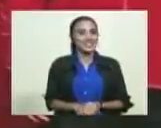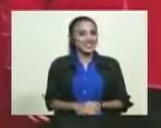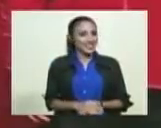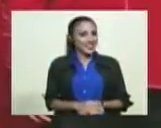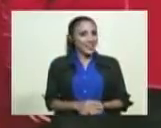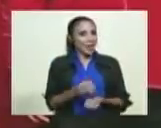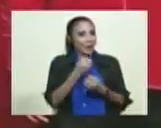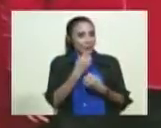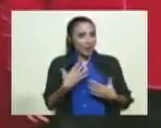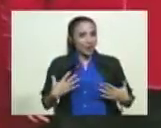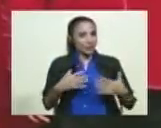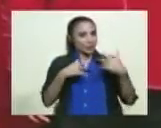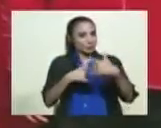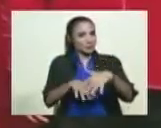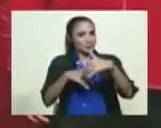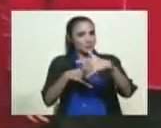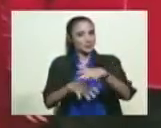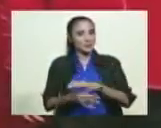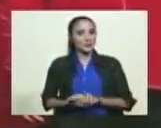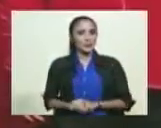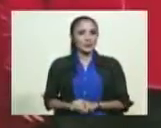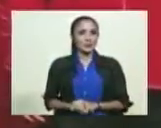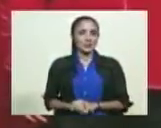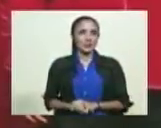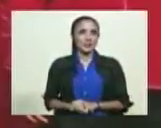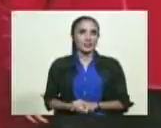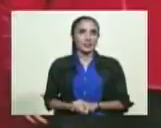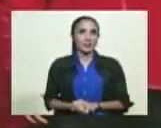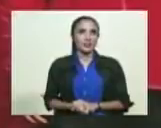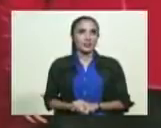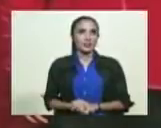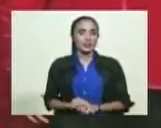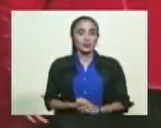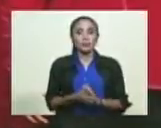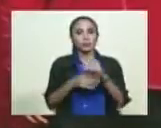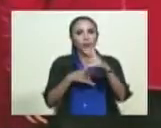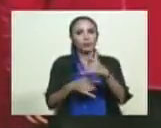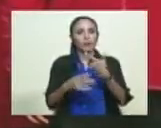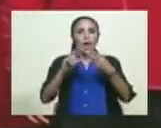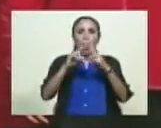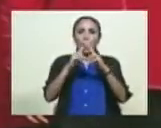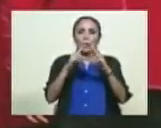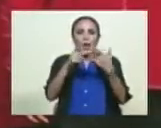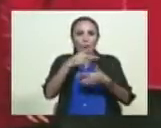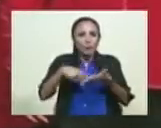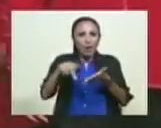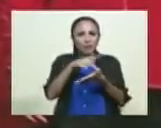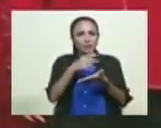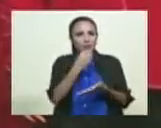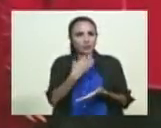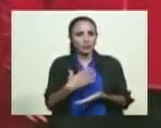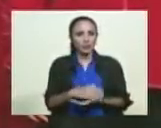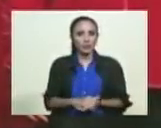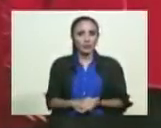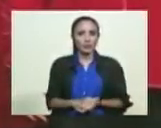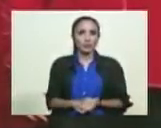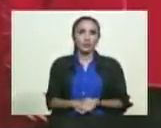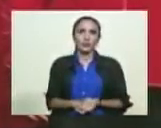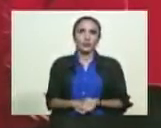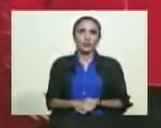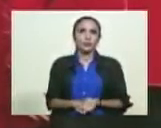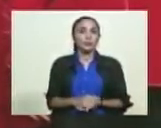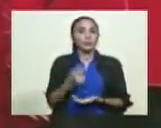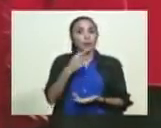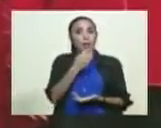movilizando al pueblo como hoy aquí en La Guaira, en esta plaza hermosa Bolívar Chávez. Hay